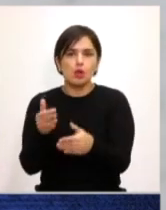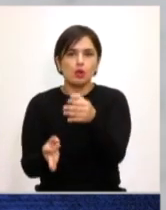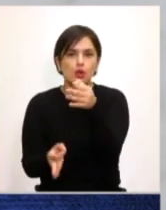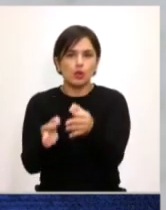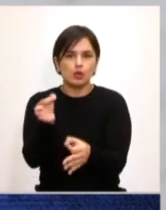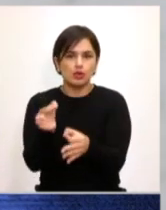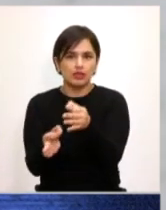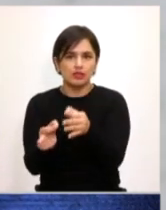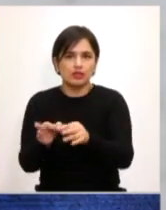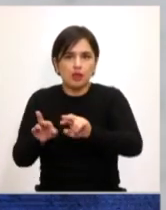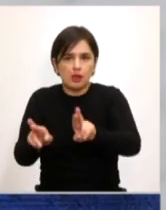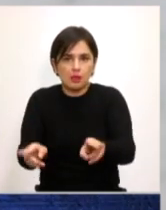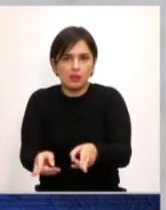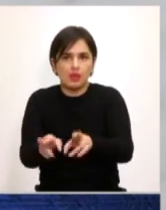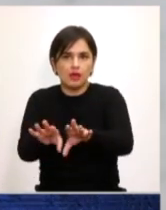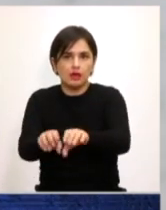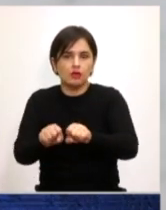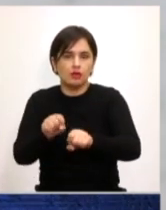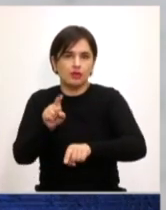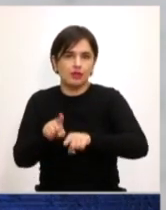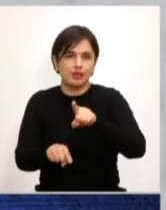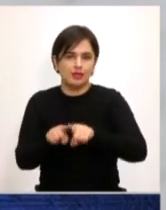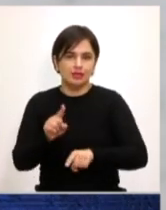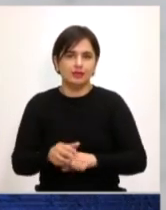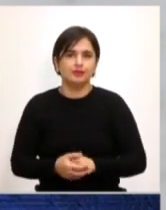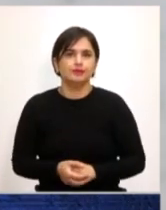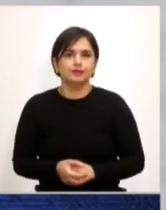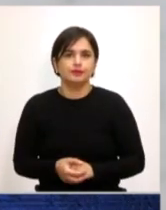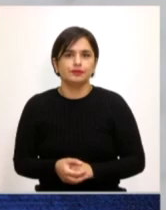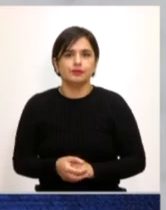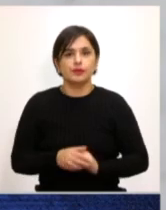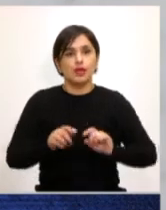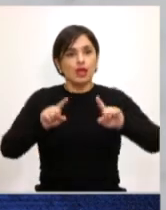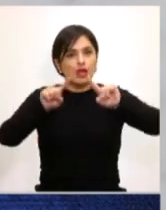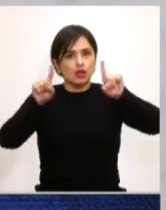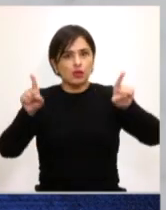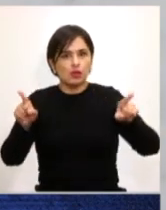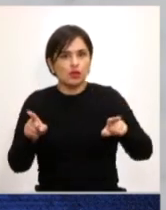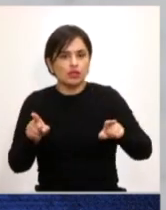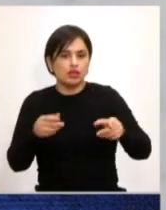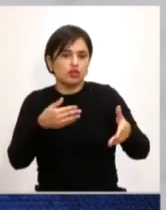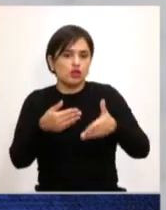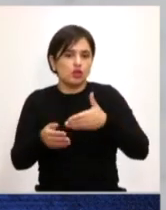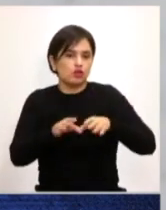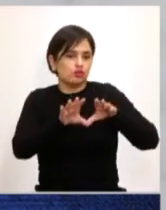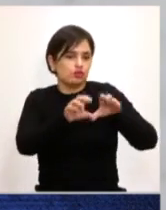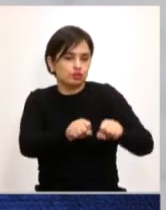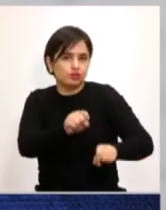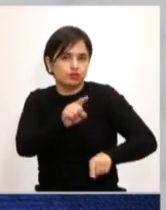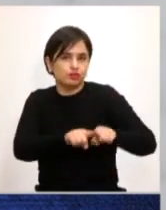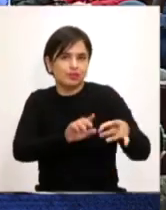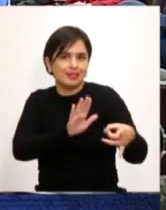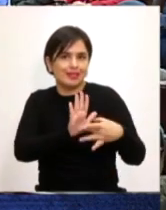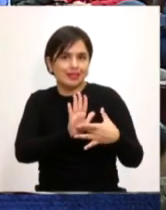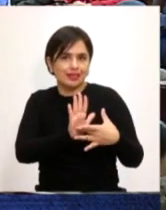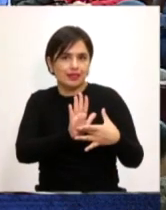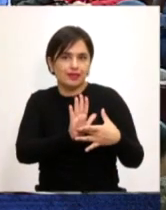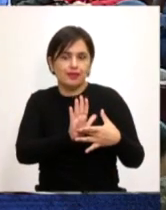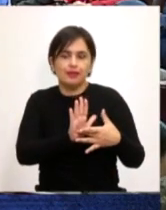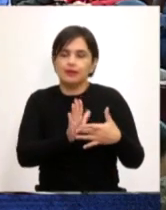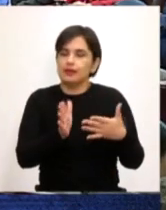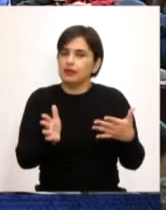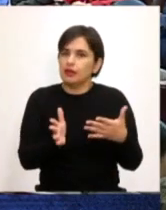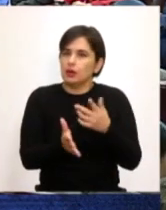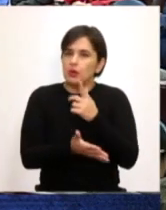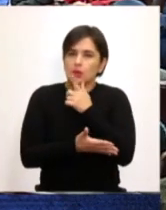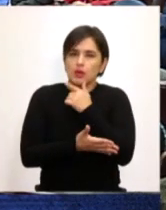judiciales para la recuperación de los mismos. En un contexto donde la ocupación ilegal de propiedades ha sido una